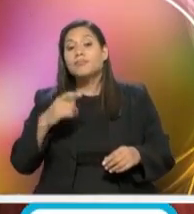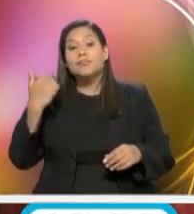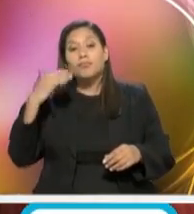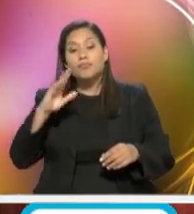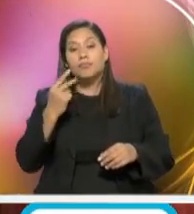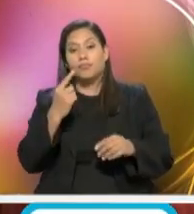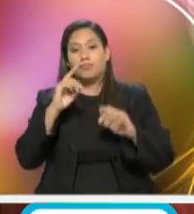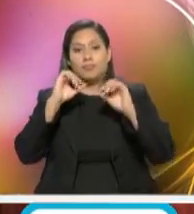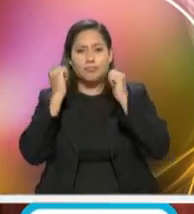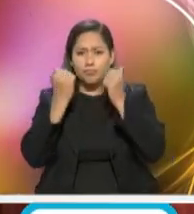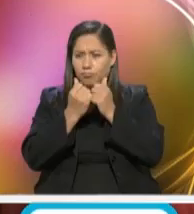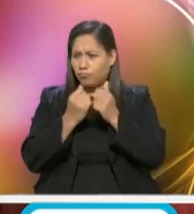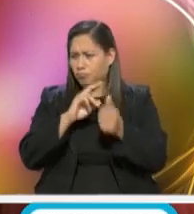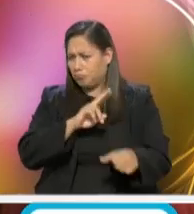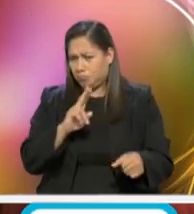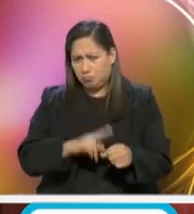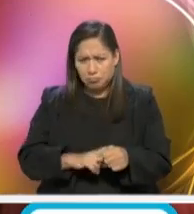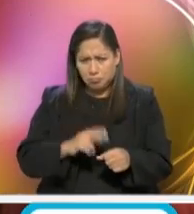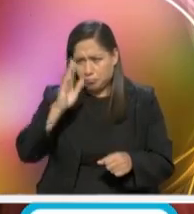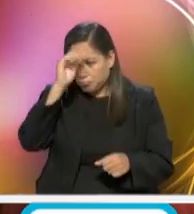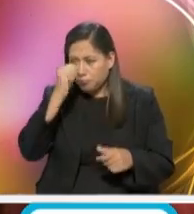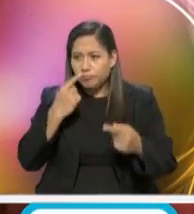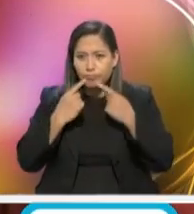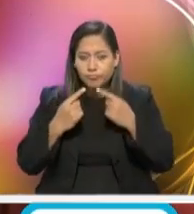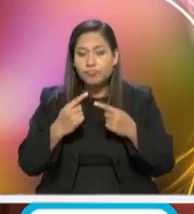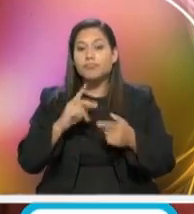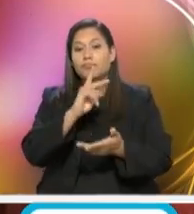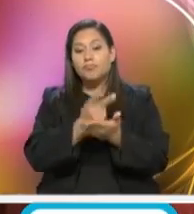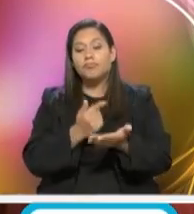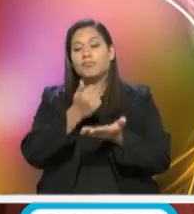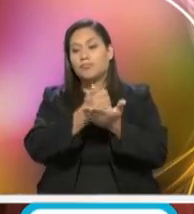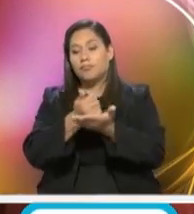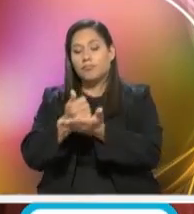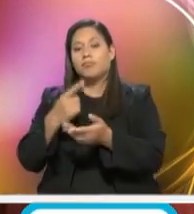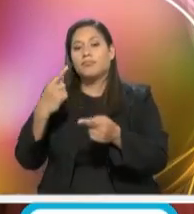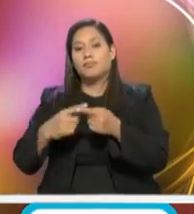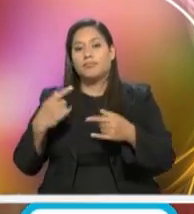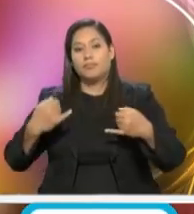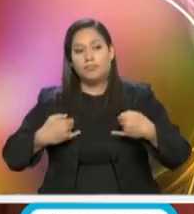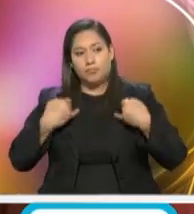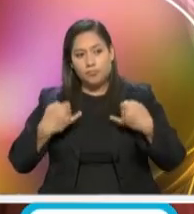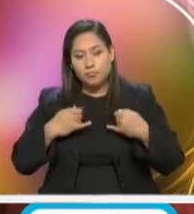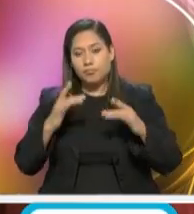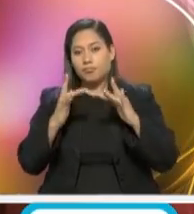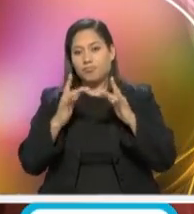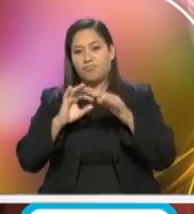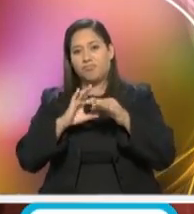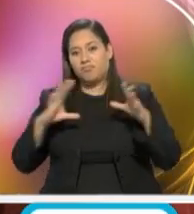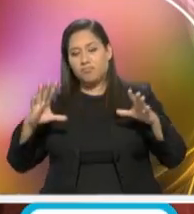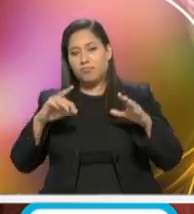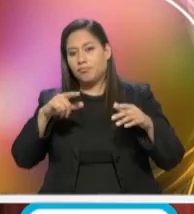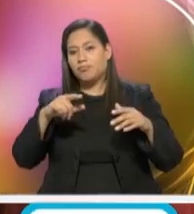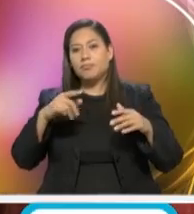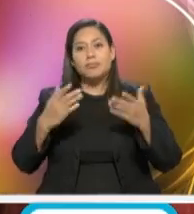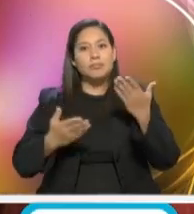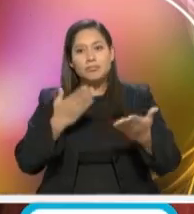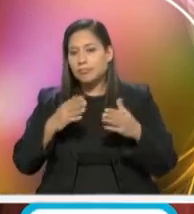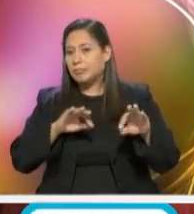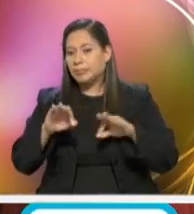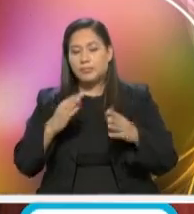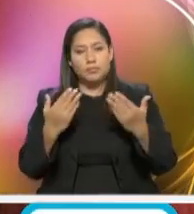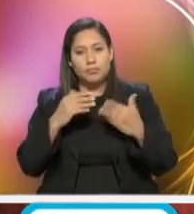una asociación natural. Nosotros, el objetivo de nuestro programa es ayudar a jóvenes que están desconectados de la industria, que no están estudiando, no